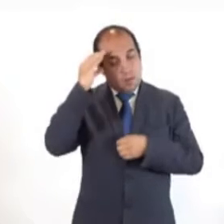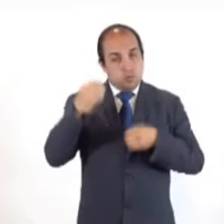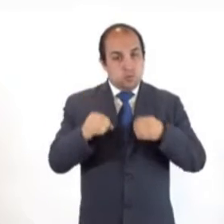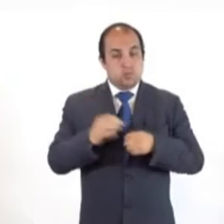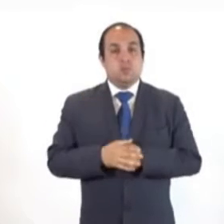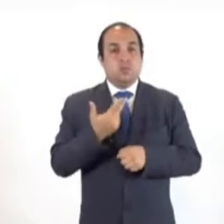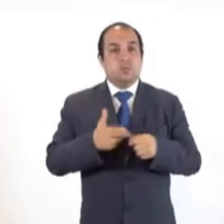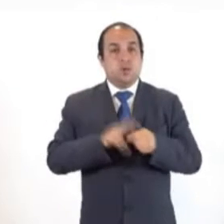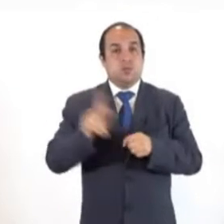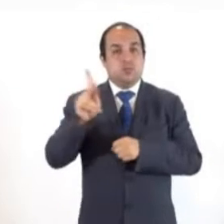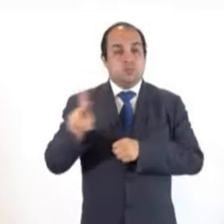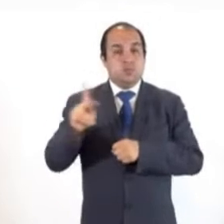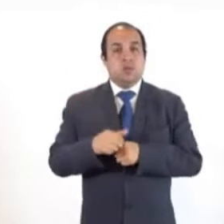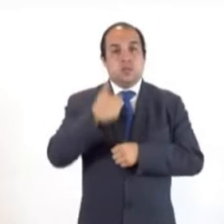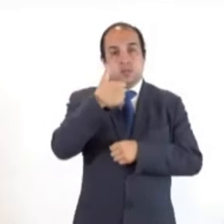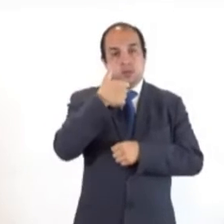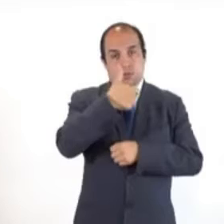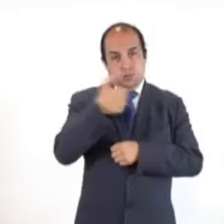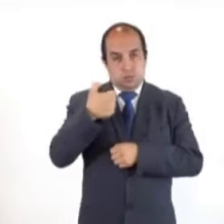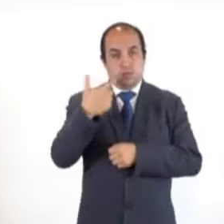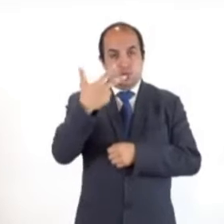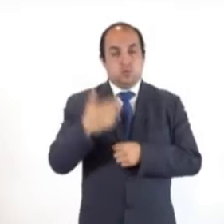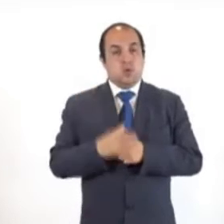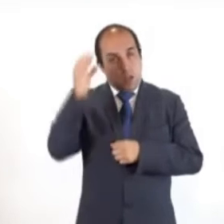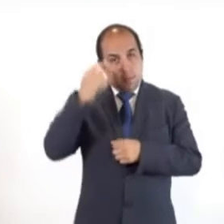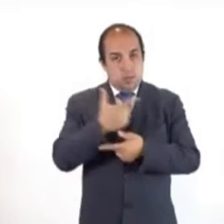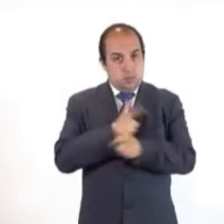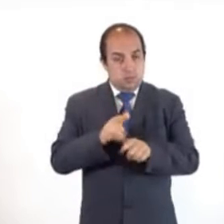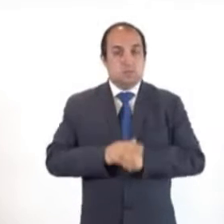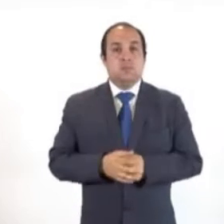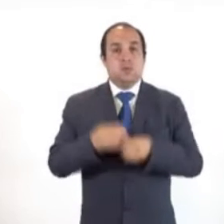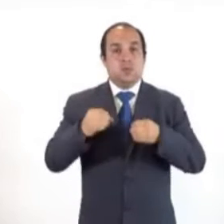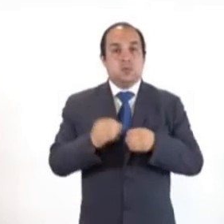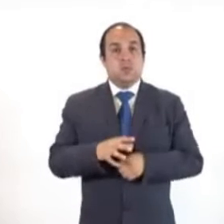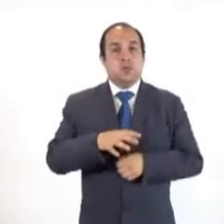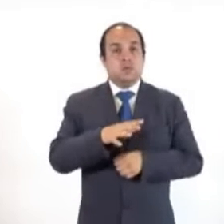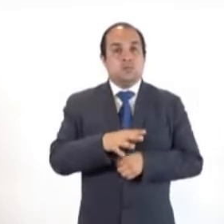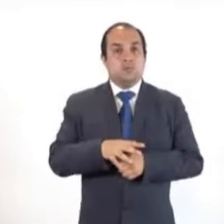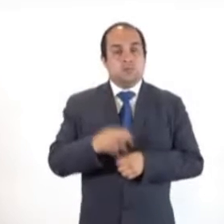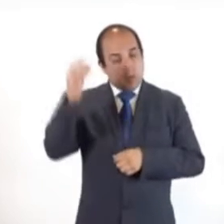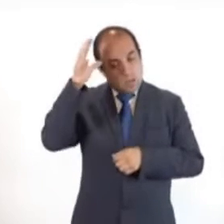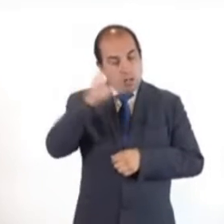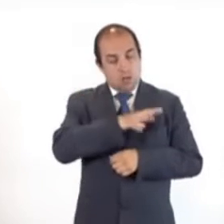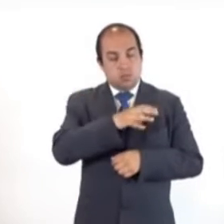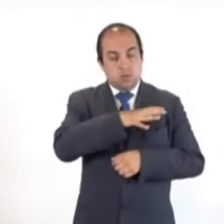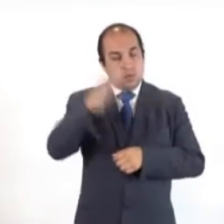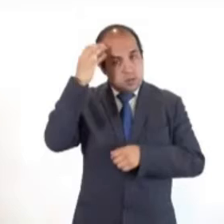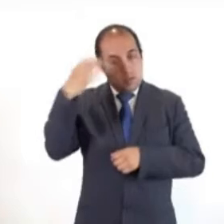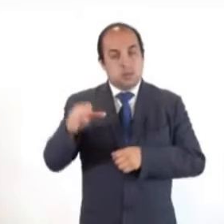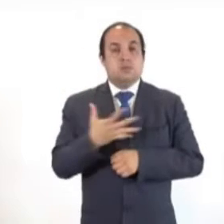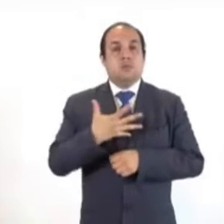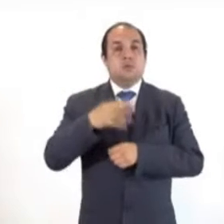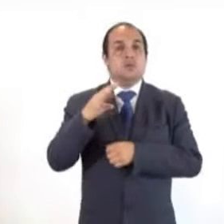y 6,608 camas disponibles. La ocupación para camas generales es de 14,53%